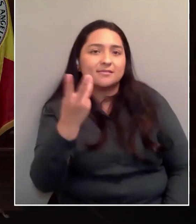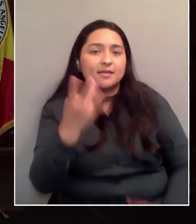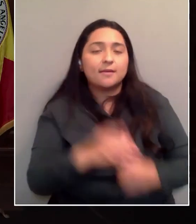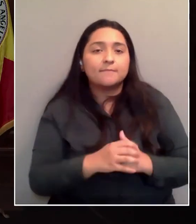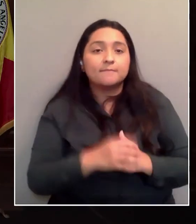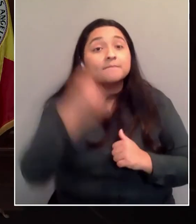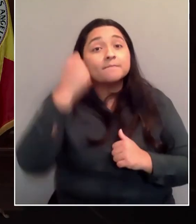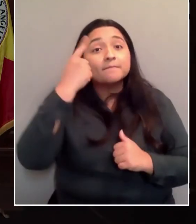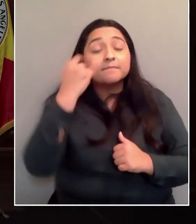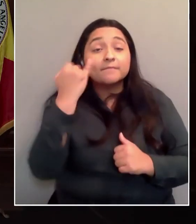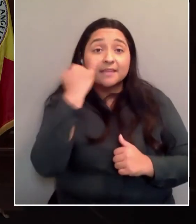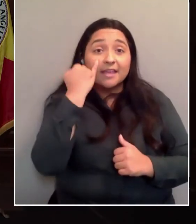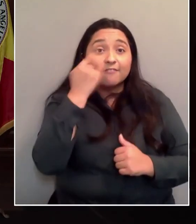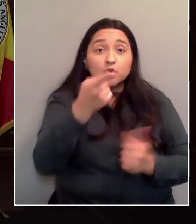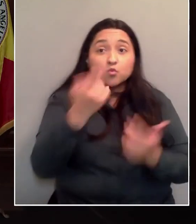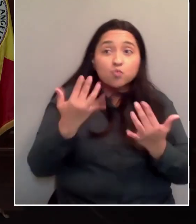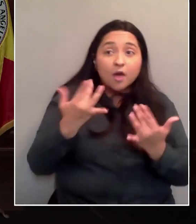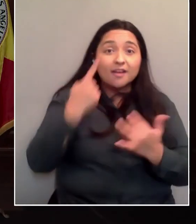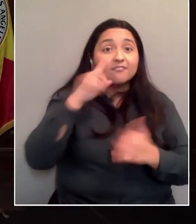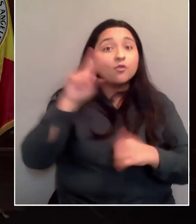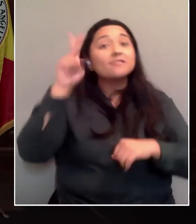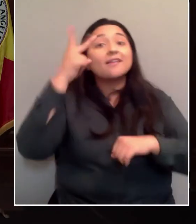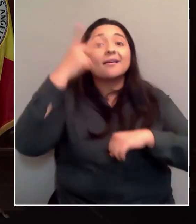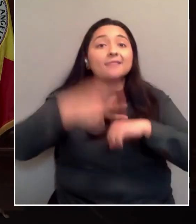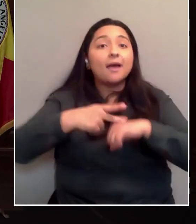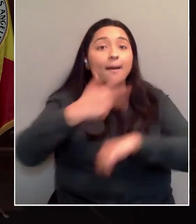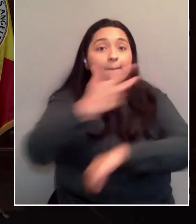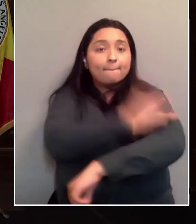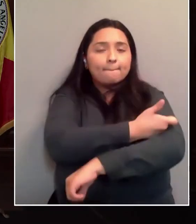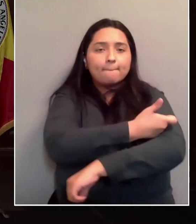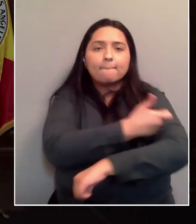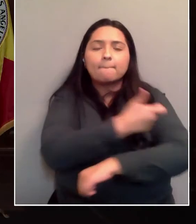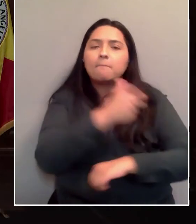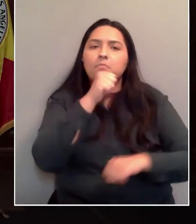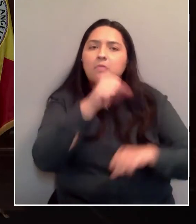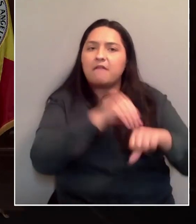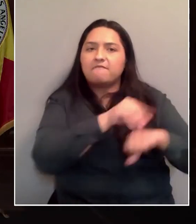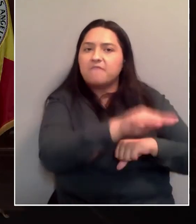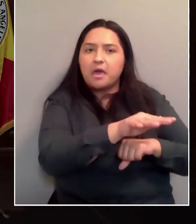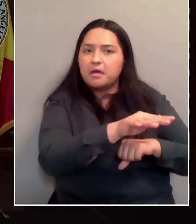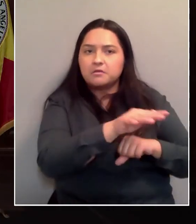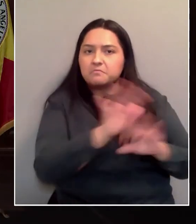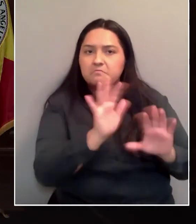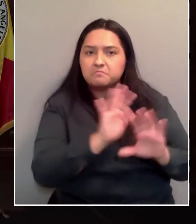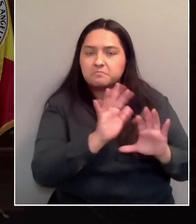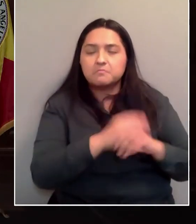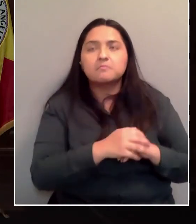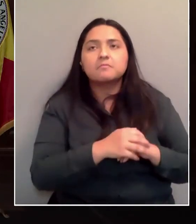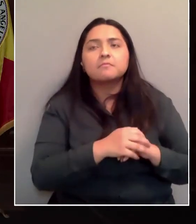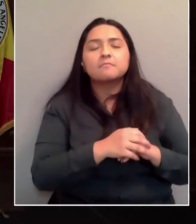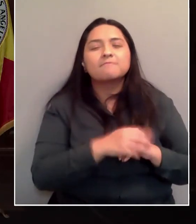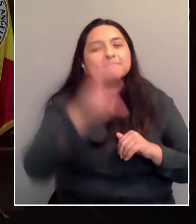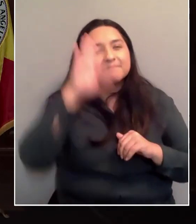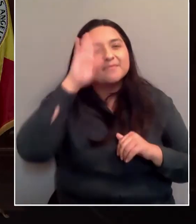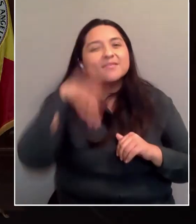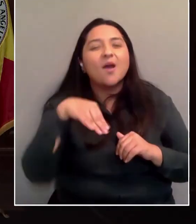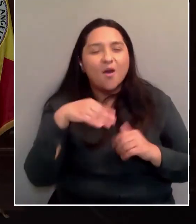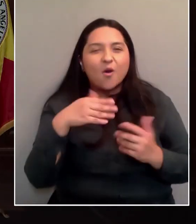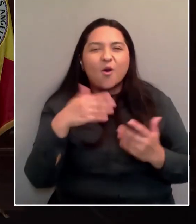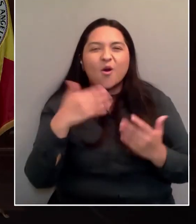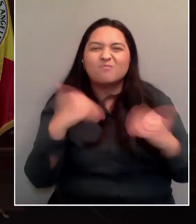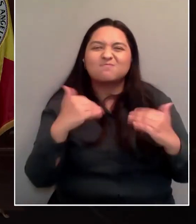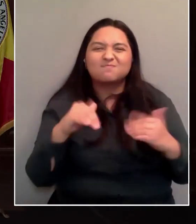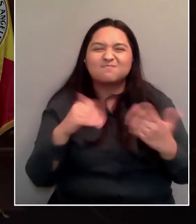su segunda dosis. Sé, yo sé, que esta noticia es frustrante.